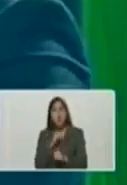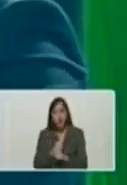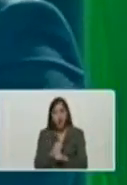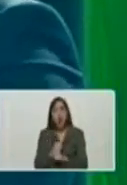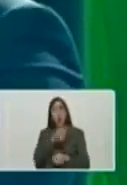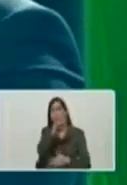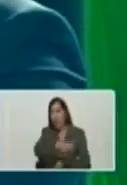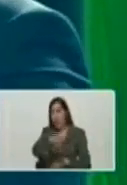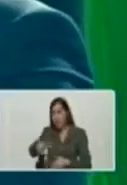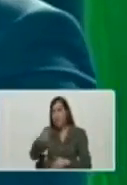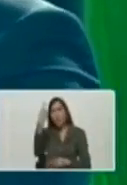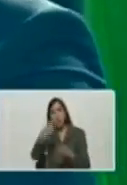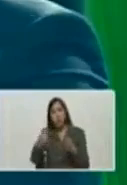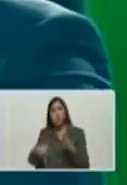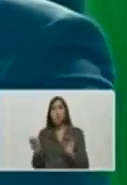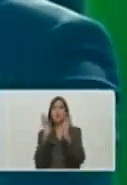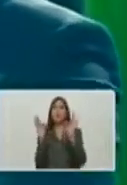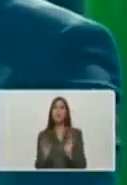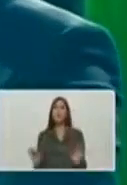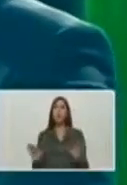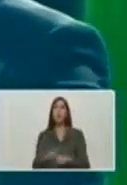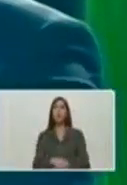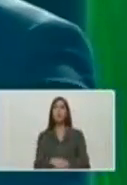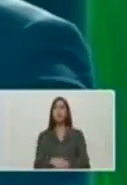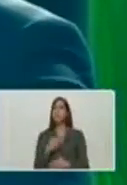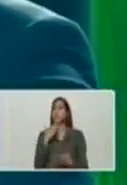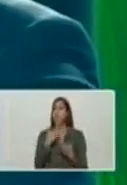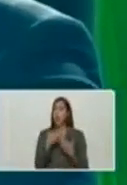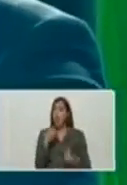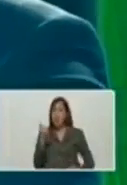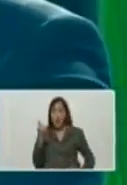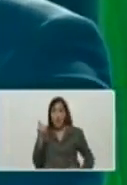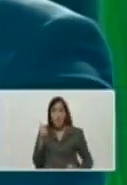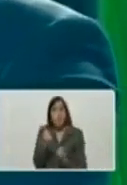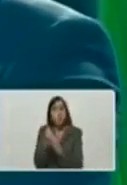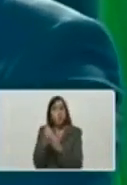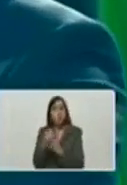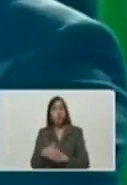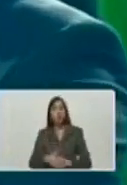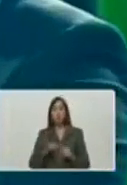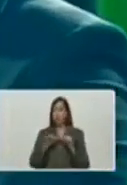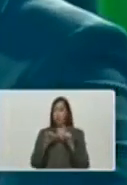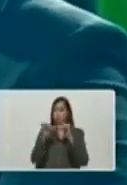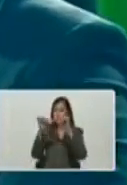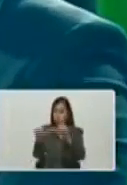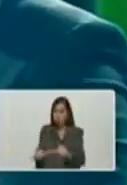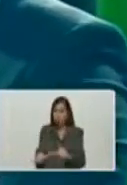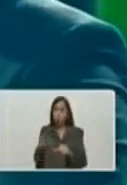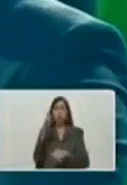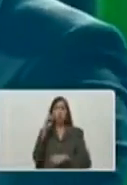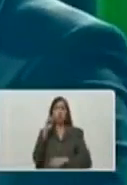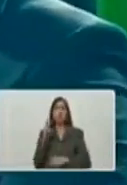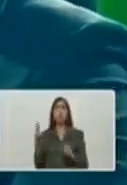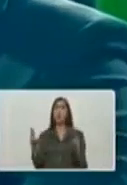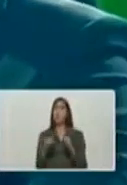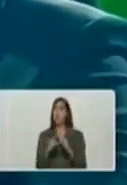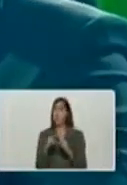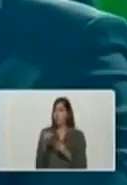más indirectos. Entonces, gracias a ese gran apoyo, la consecuencia, y se ve que es conocedor de la